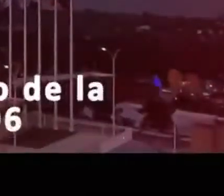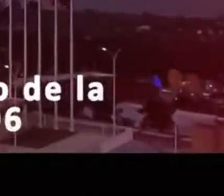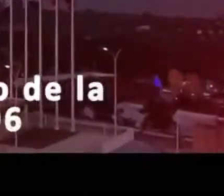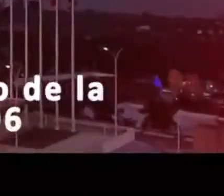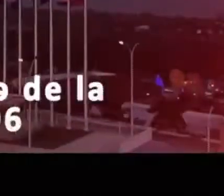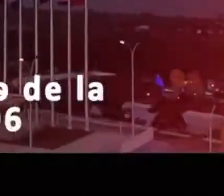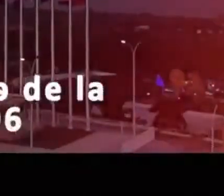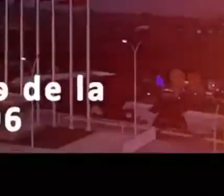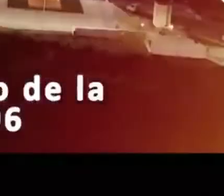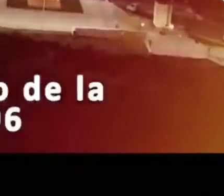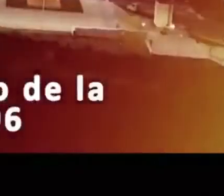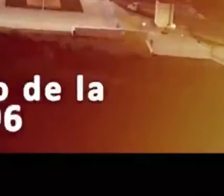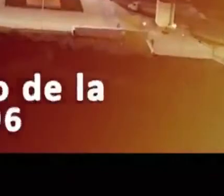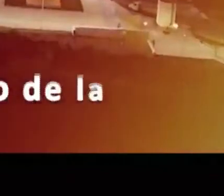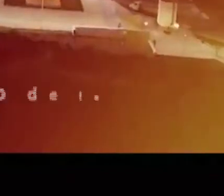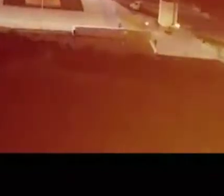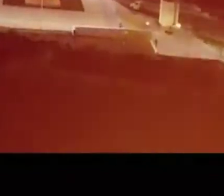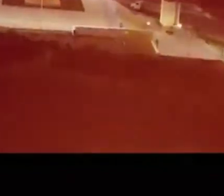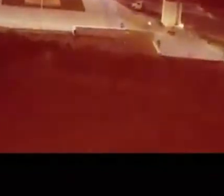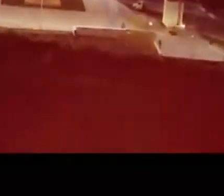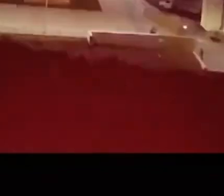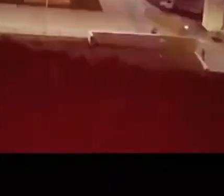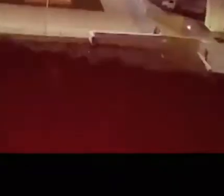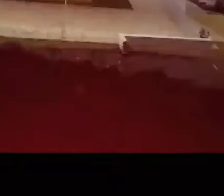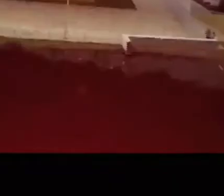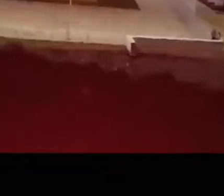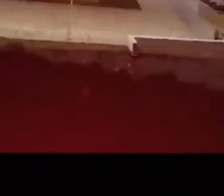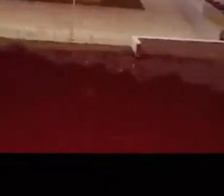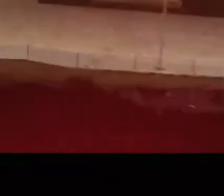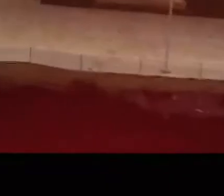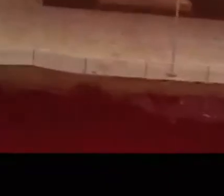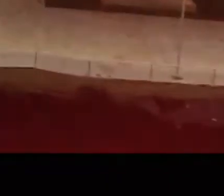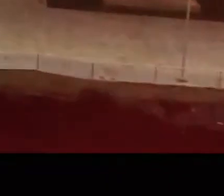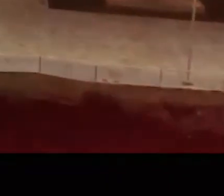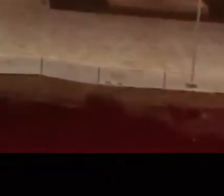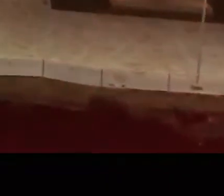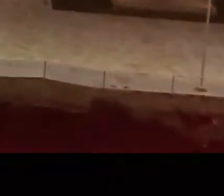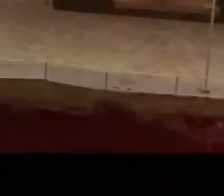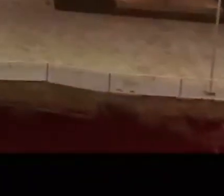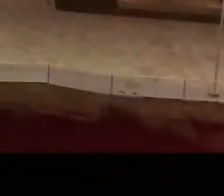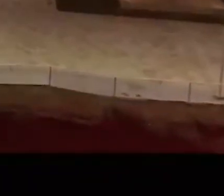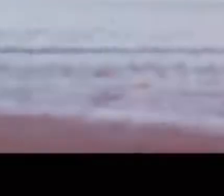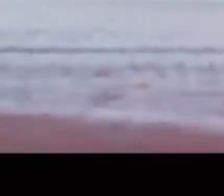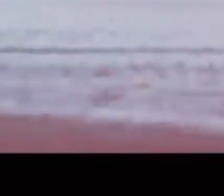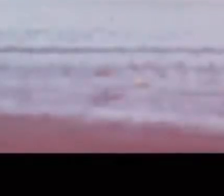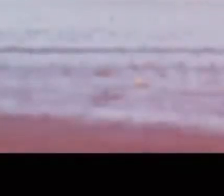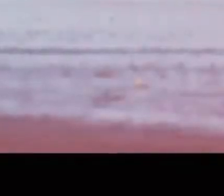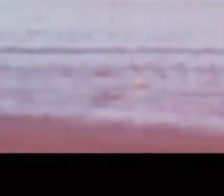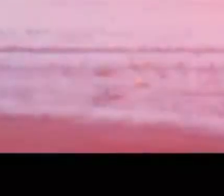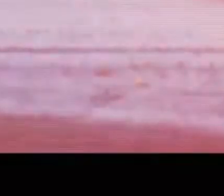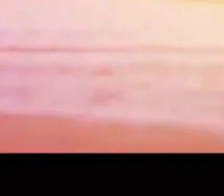ley. Apreciarás casi toda la capital, incluyendo el lago Solotlán y la península Chiltepe.